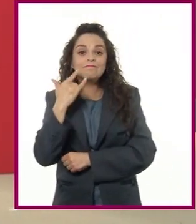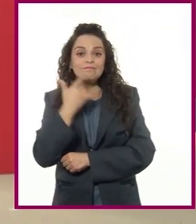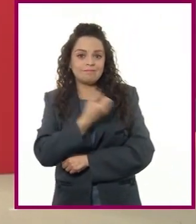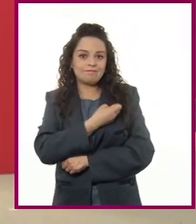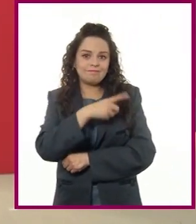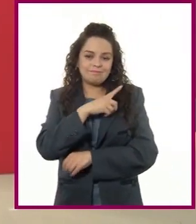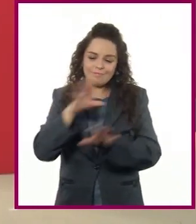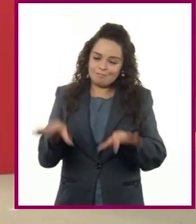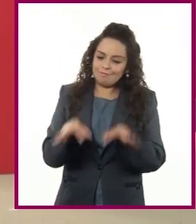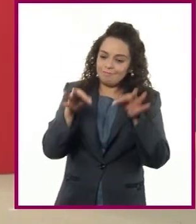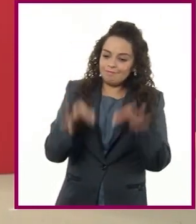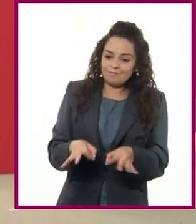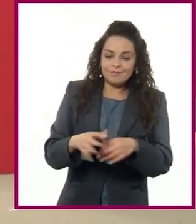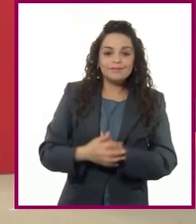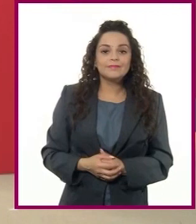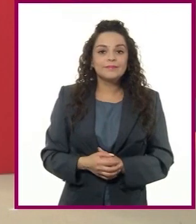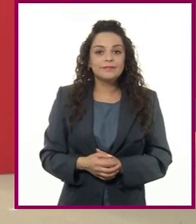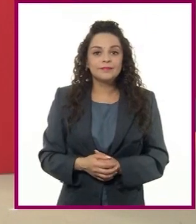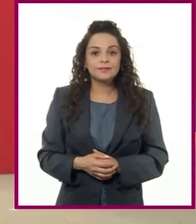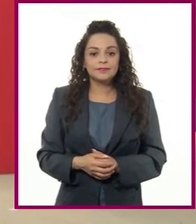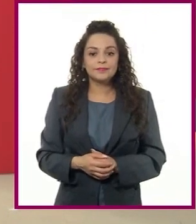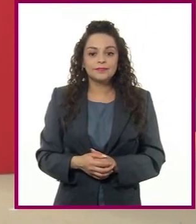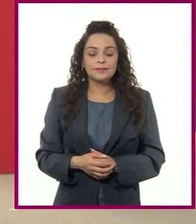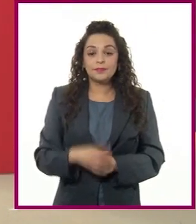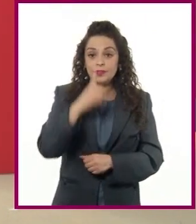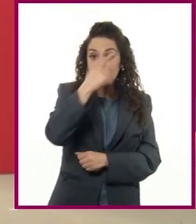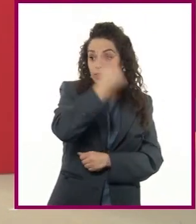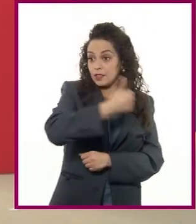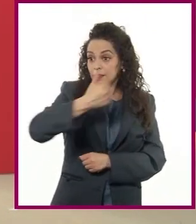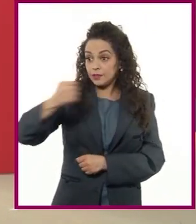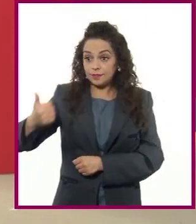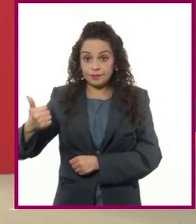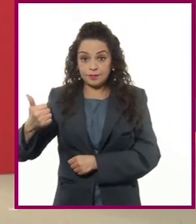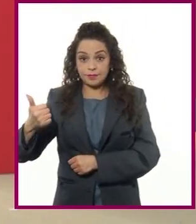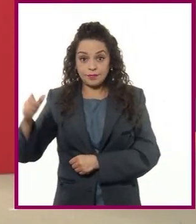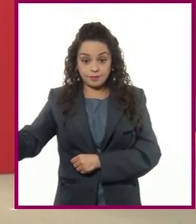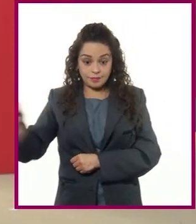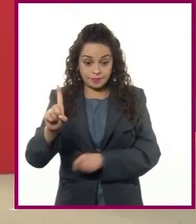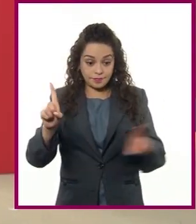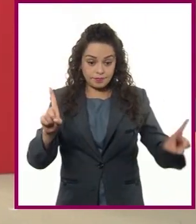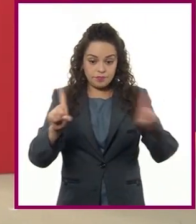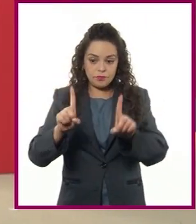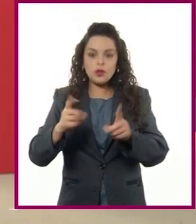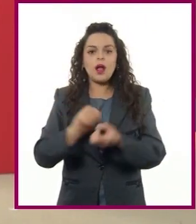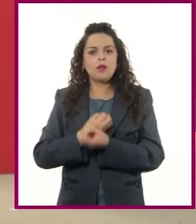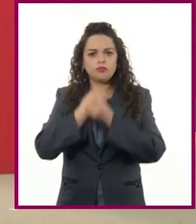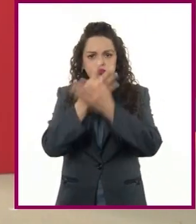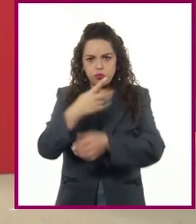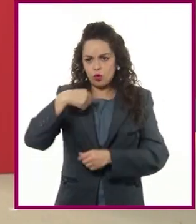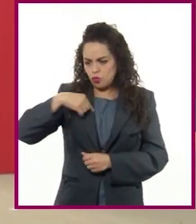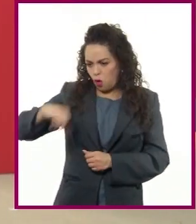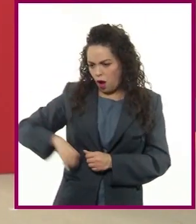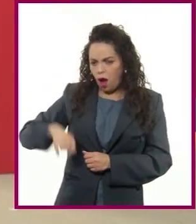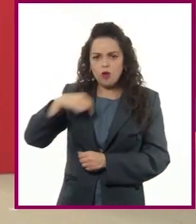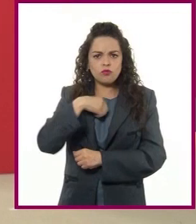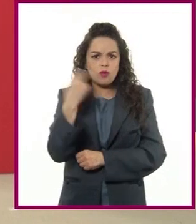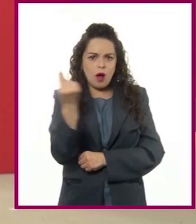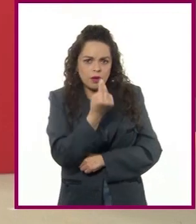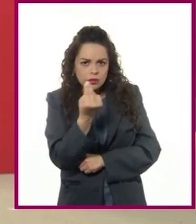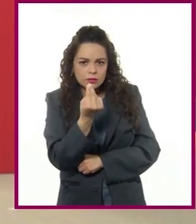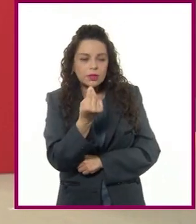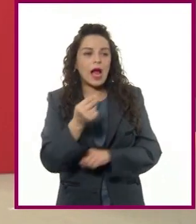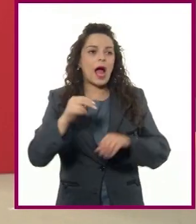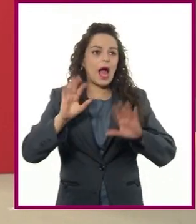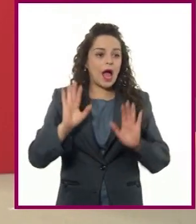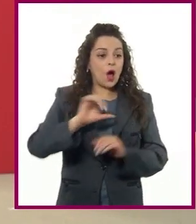Consecuencias: cada parte involucrada expone sus intereses y necesidades. Existe disposición para escuchar